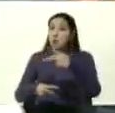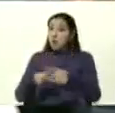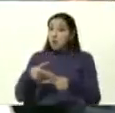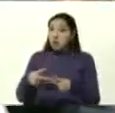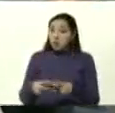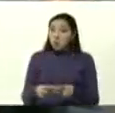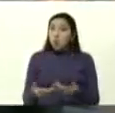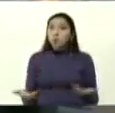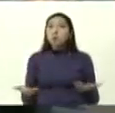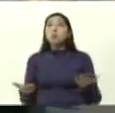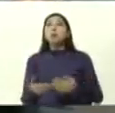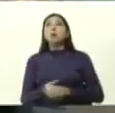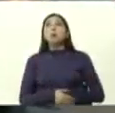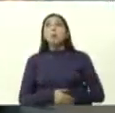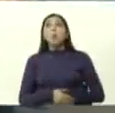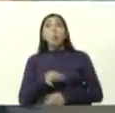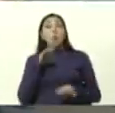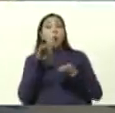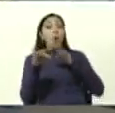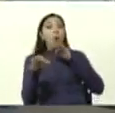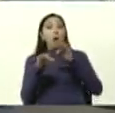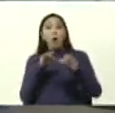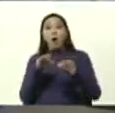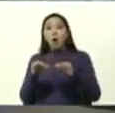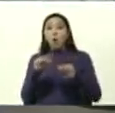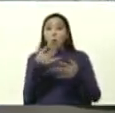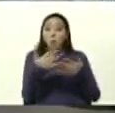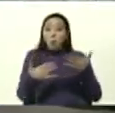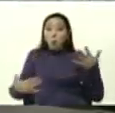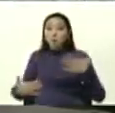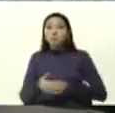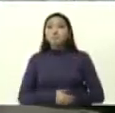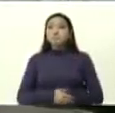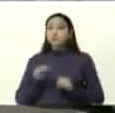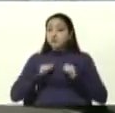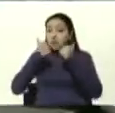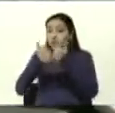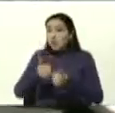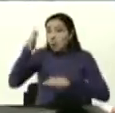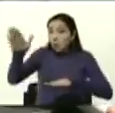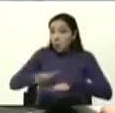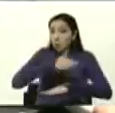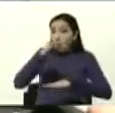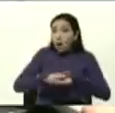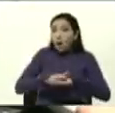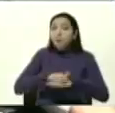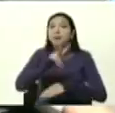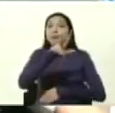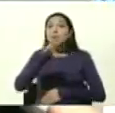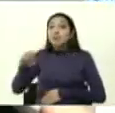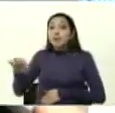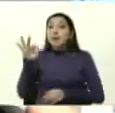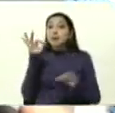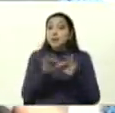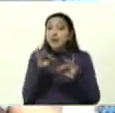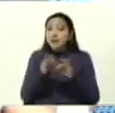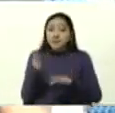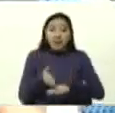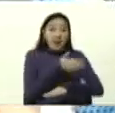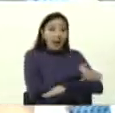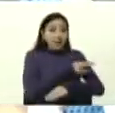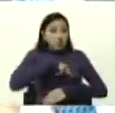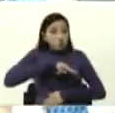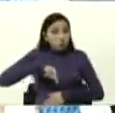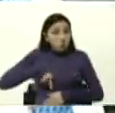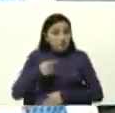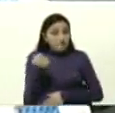dar detalles, que inicia este jueves 30 de septiembre. Por eso al inicio dije, estamos a